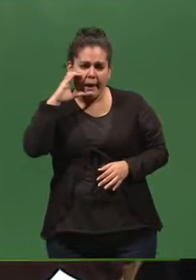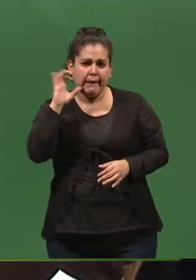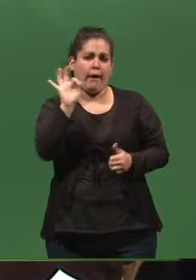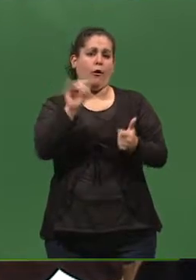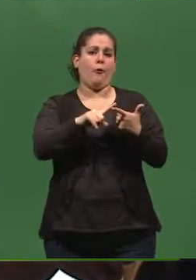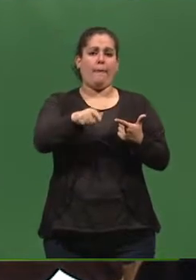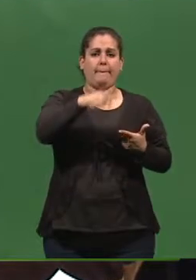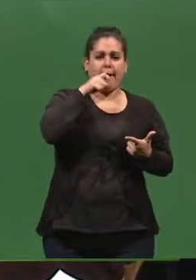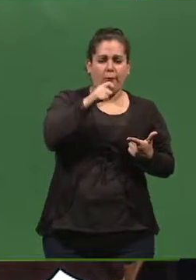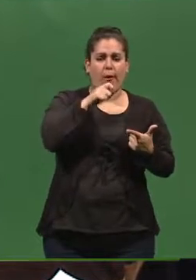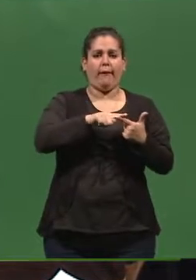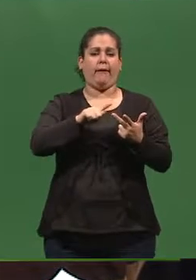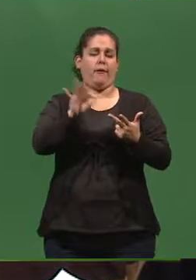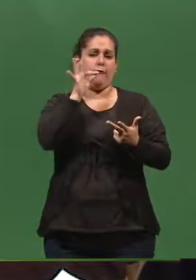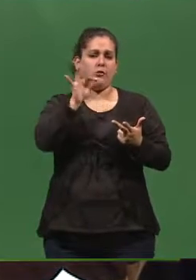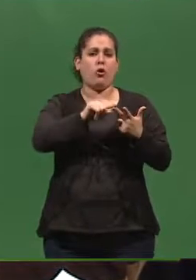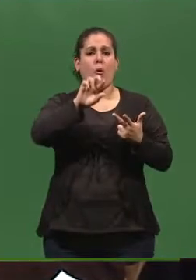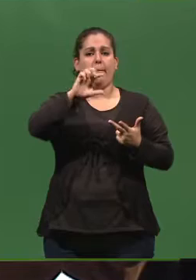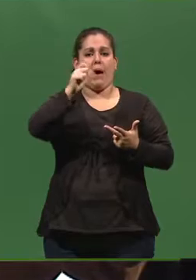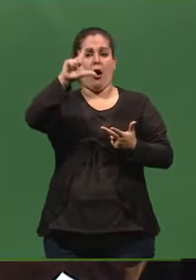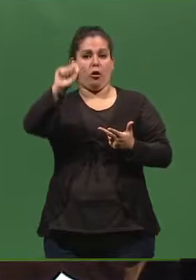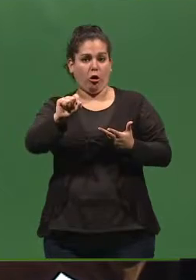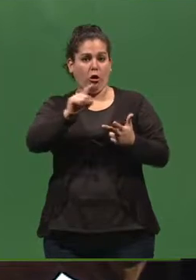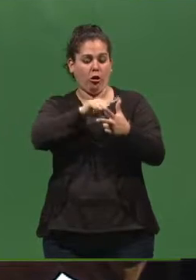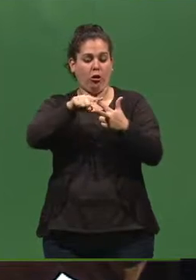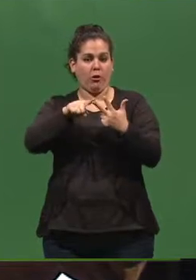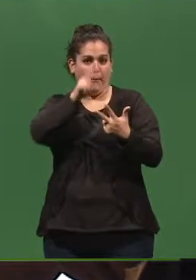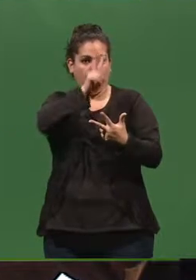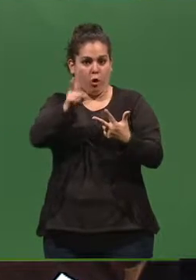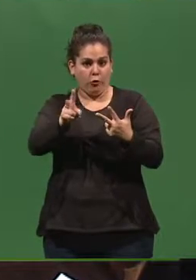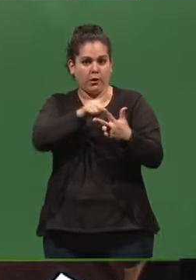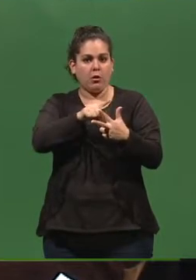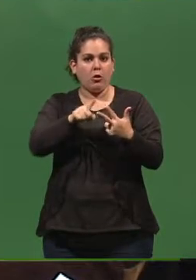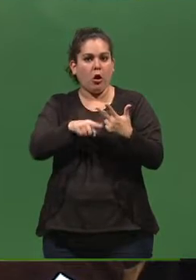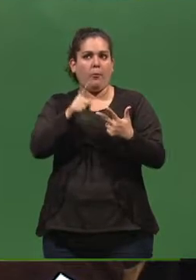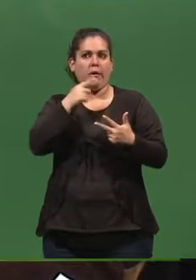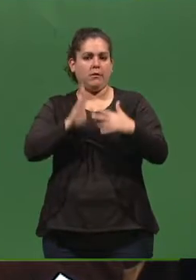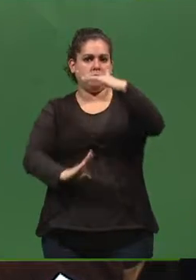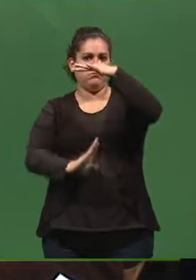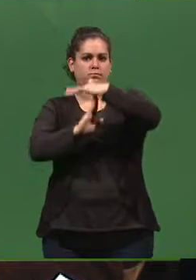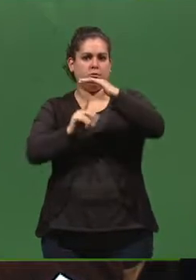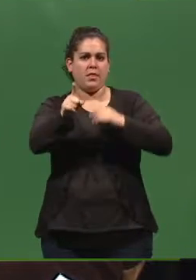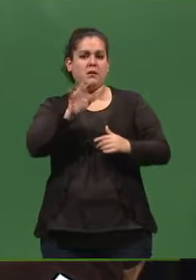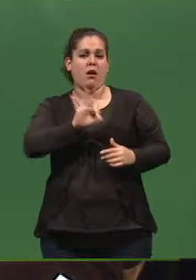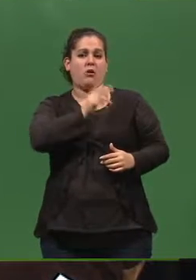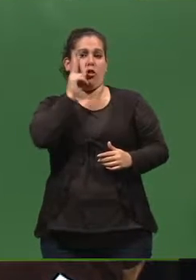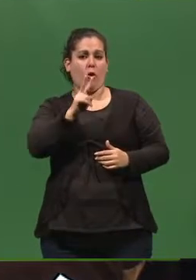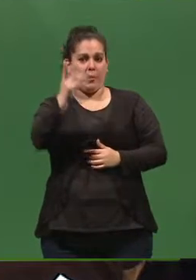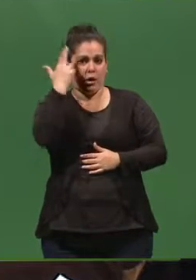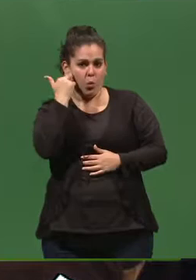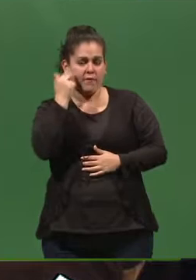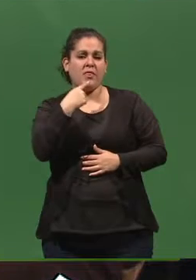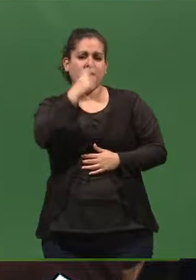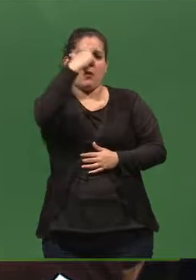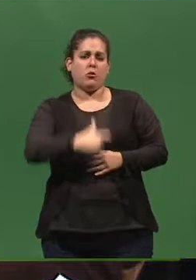puede ser marihuana, puede ser paco, etcétera. Como se interpreta por parte de la Corte Suprema aquel fallo Arriola de 2009, que es una acción